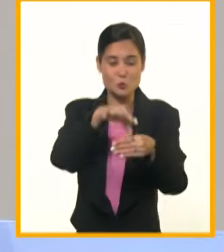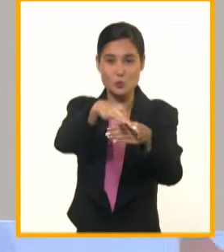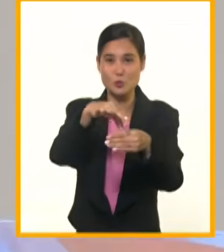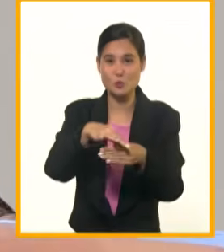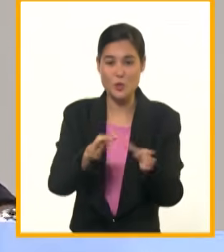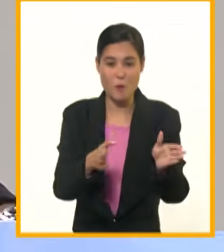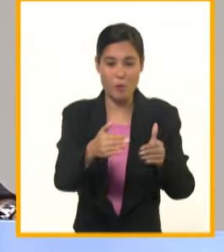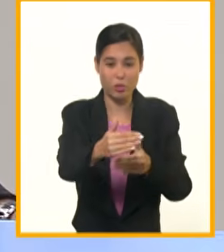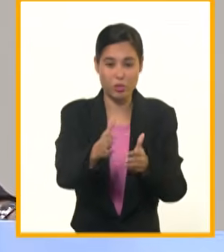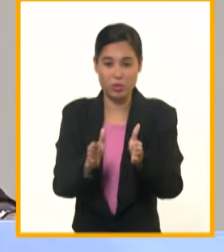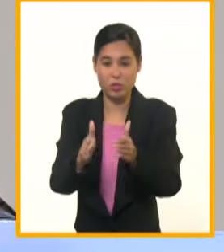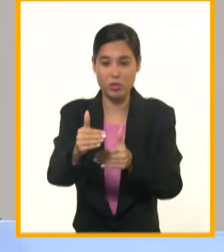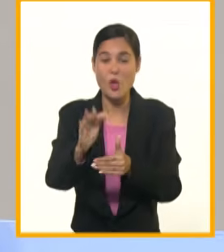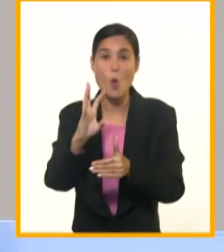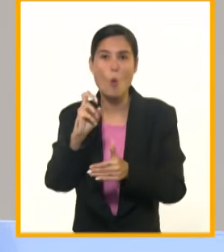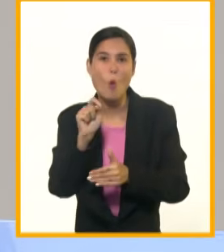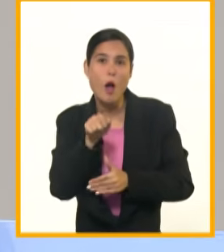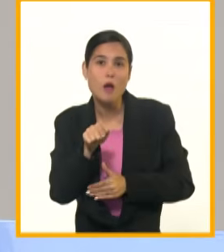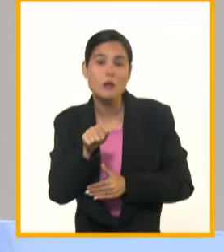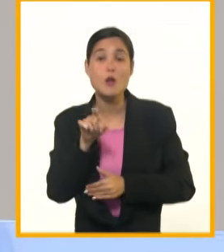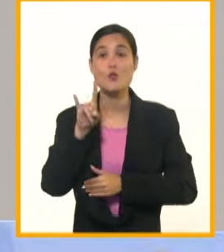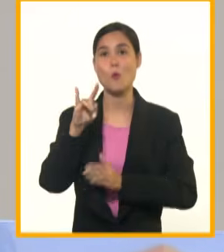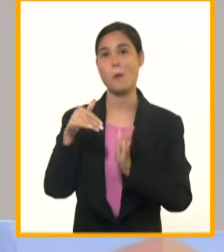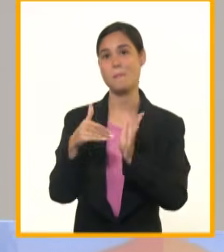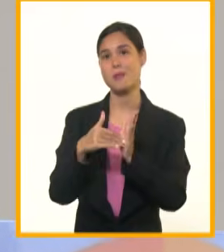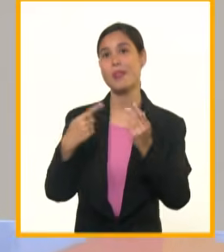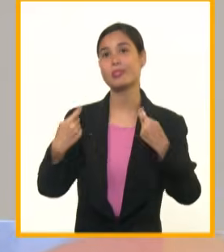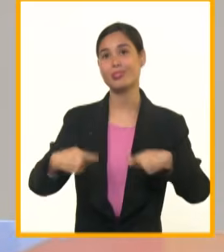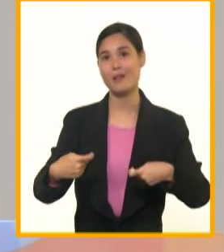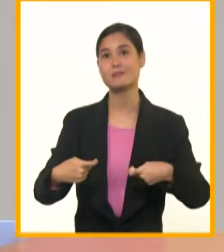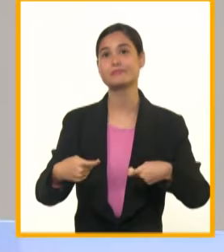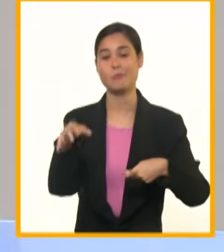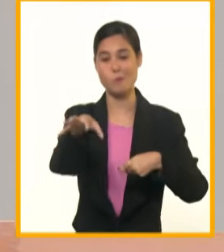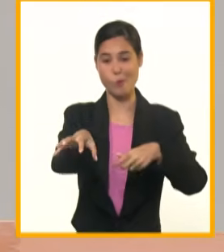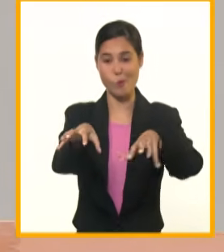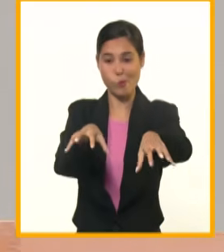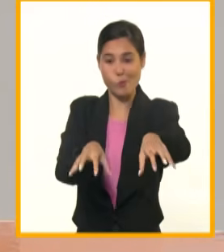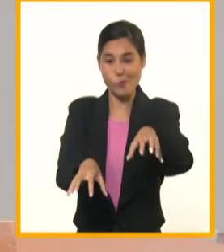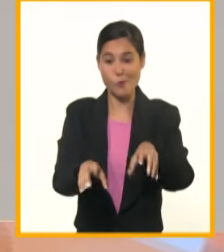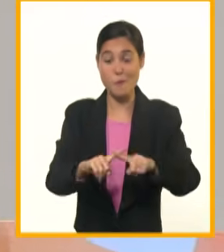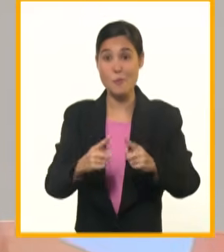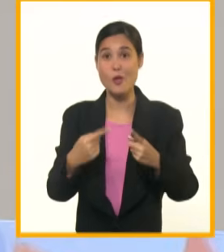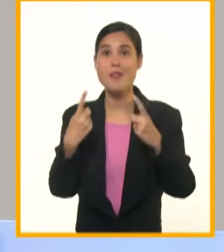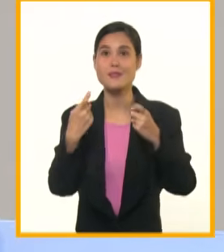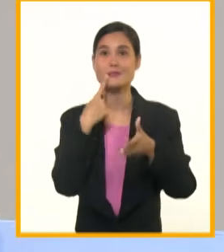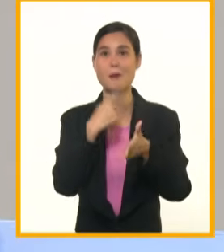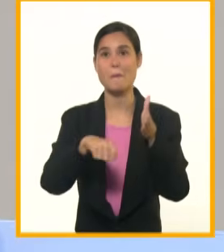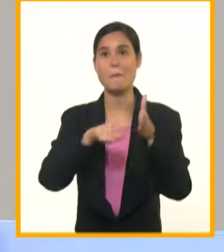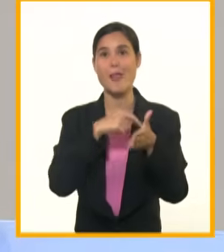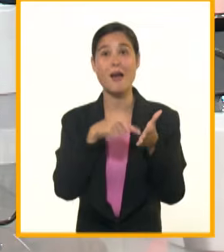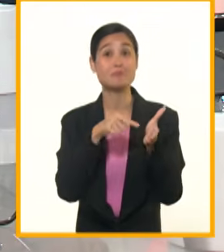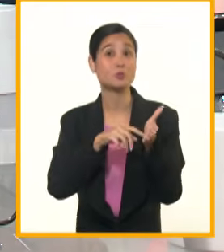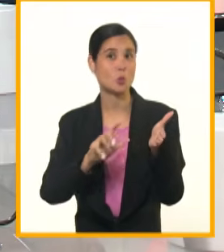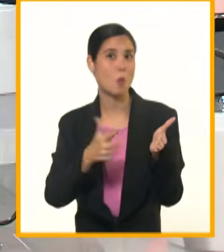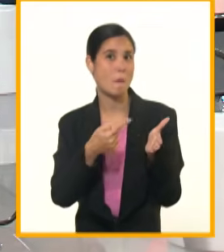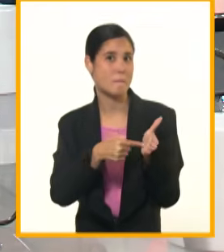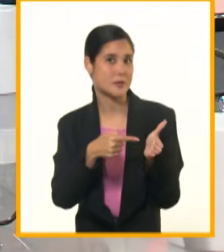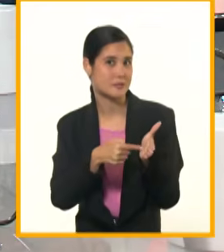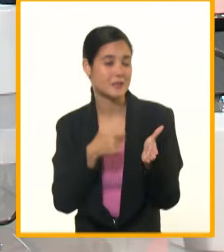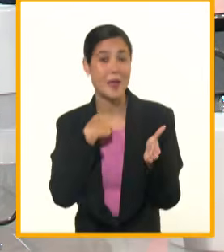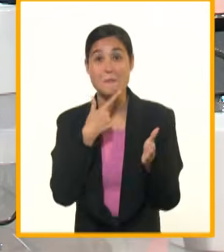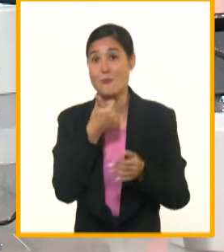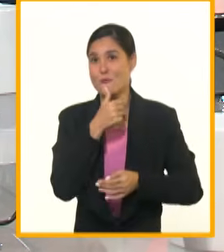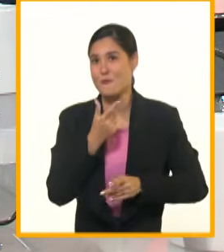nos proponemos lograr por la llamada que está haciendo el país para lograr el autoabastecimiento de grano. Que hay sin duda un esfuerzo extraordinario de